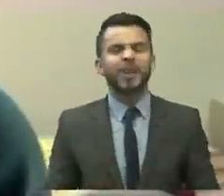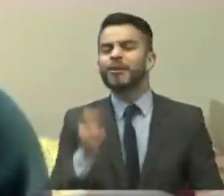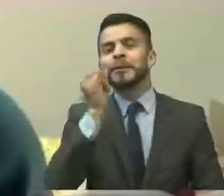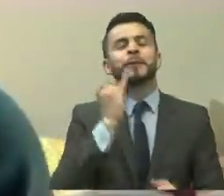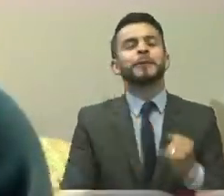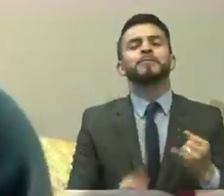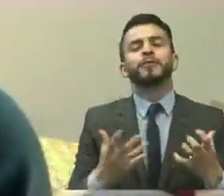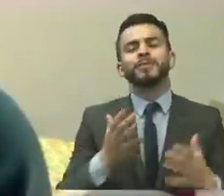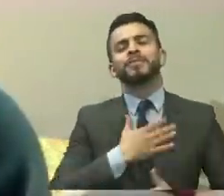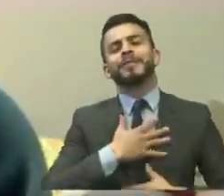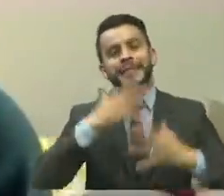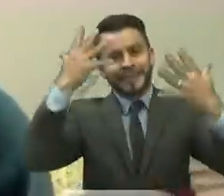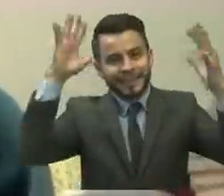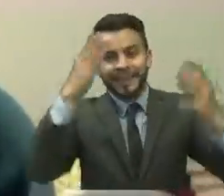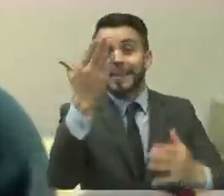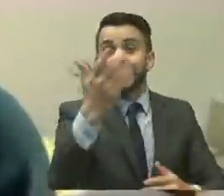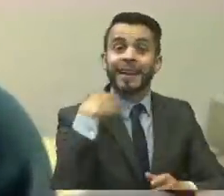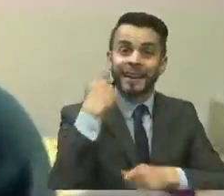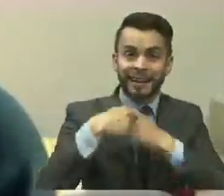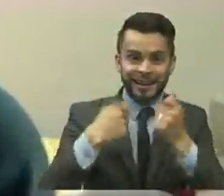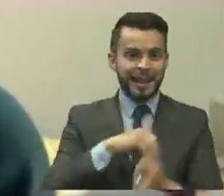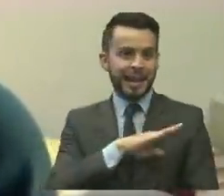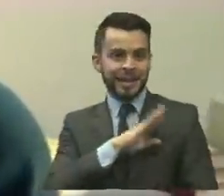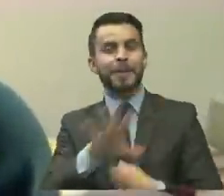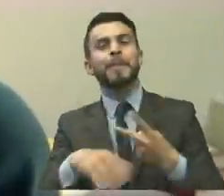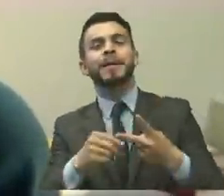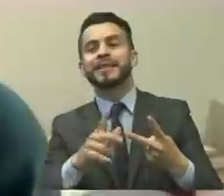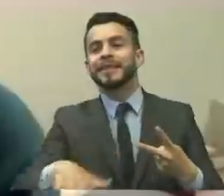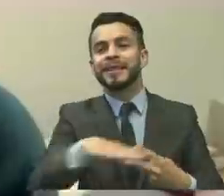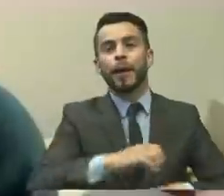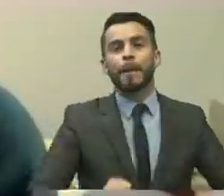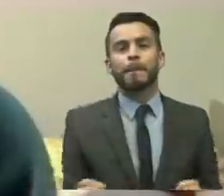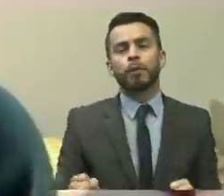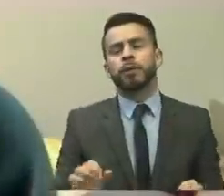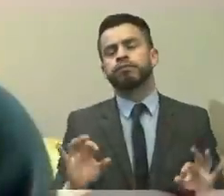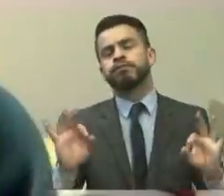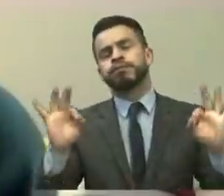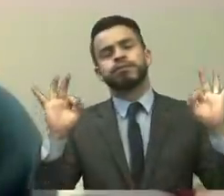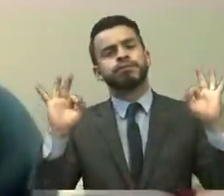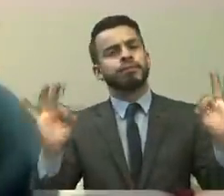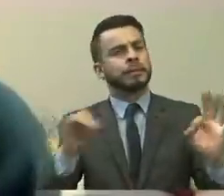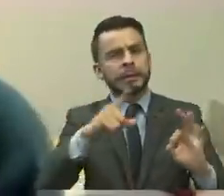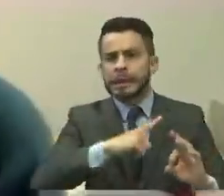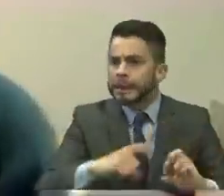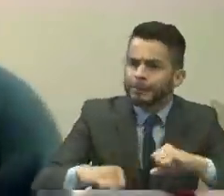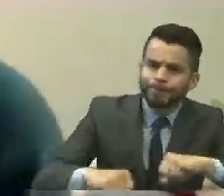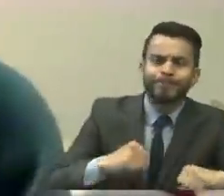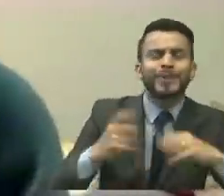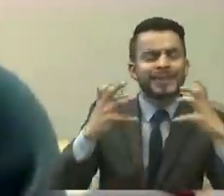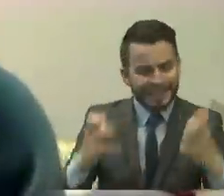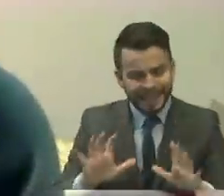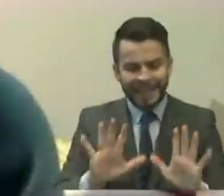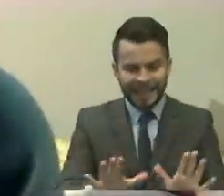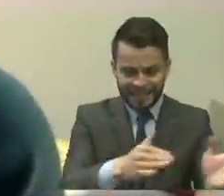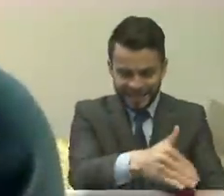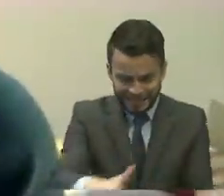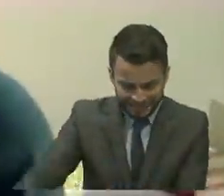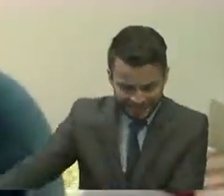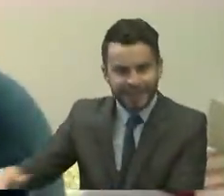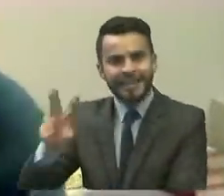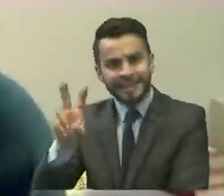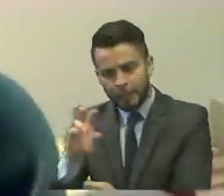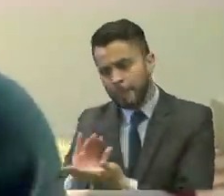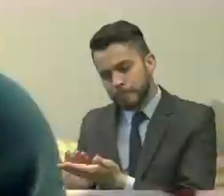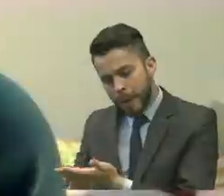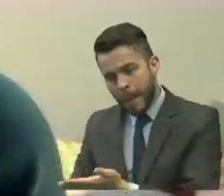de Bogotá y la alcaldesa por su liderazgo de tomar este paso tan importante. La séptima es lugar perfecto